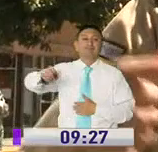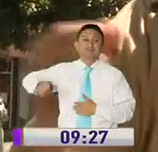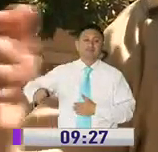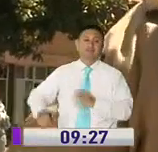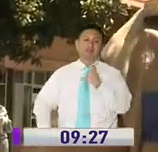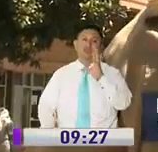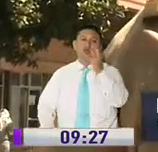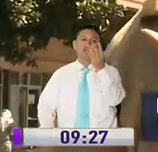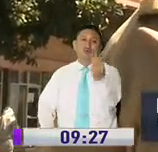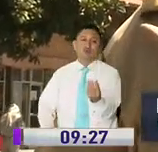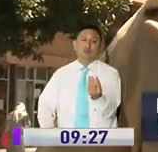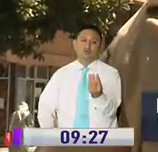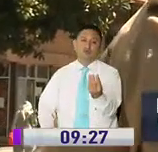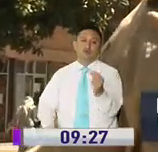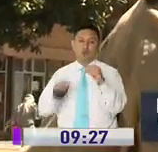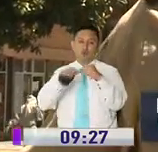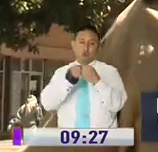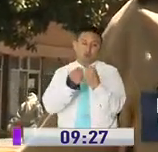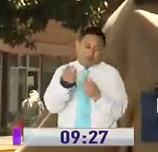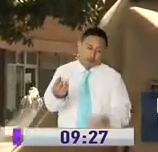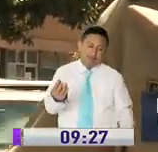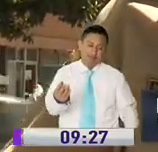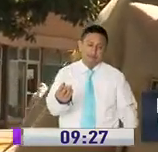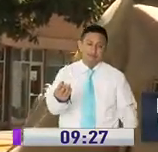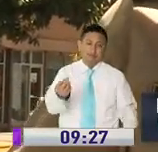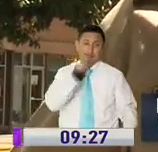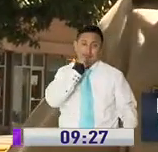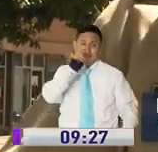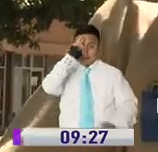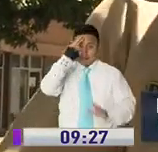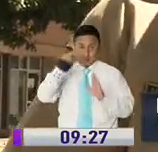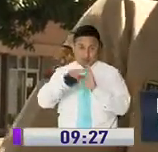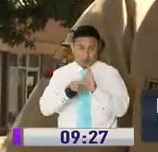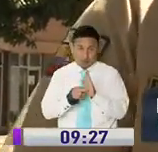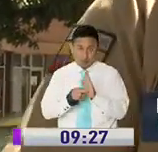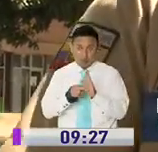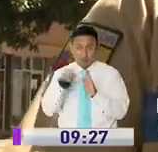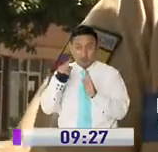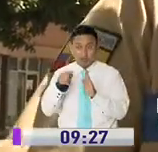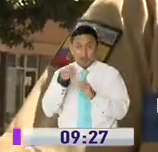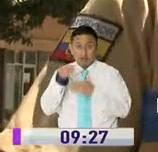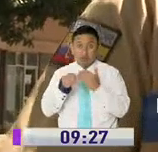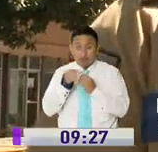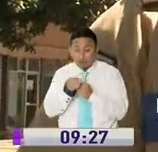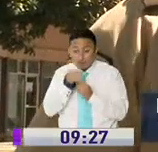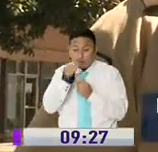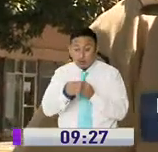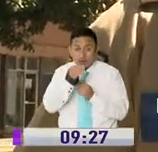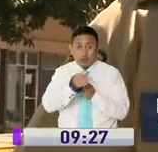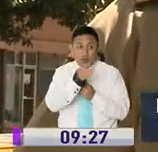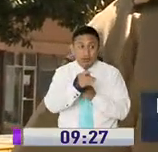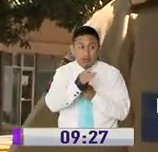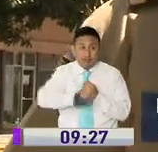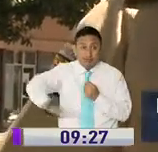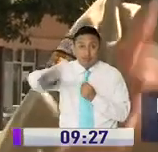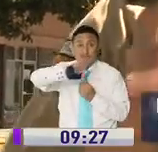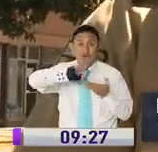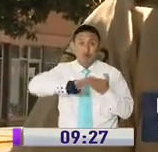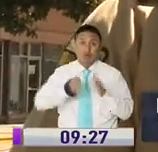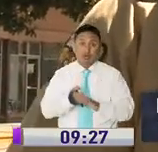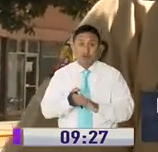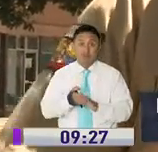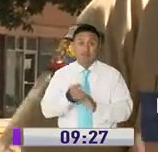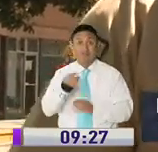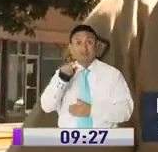minoritarias que se encuentran incumpliendo la norma se convierten en focos de contagio para la comunidad. Y allí